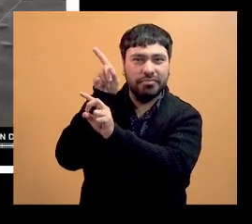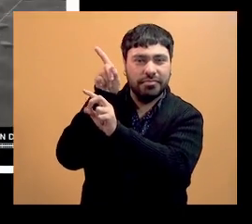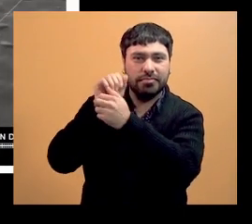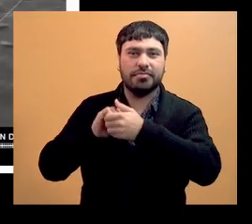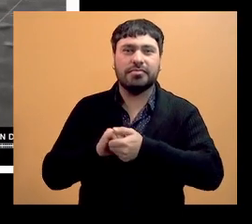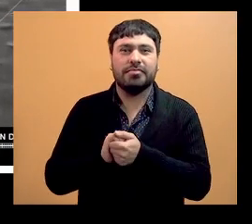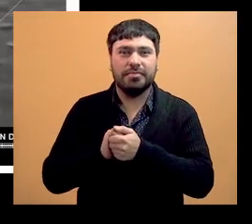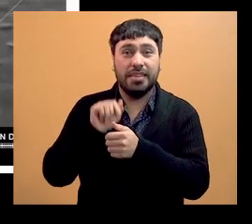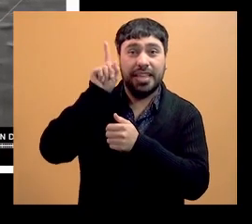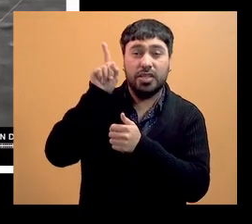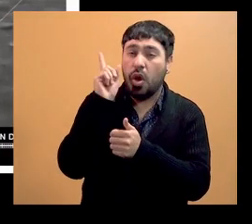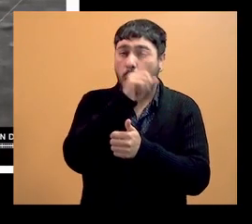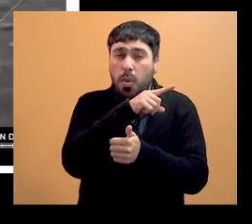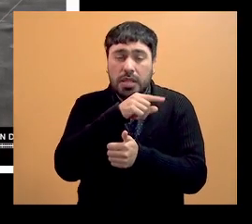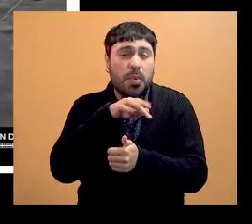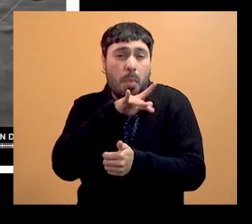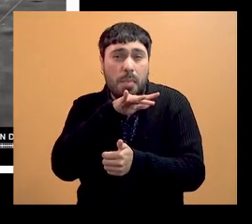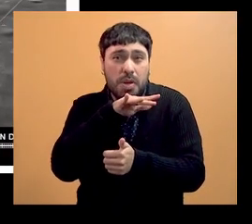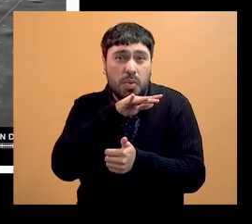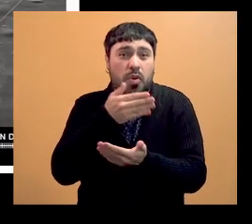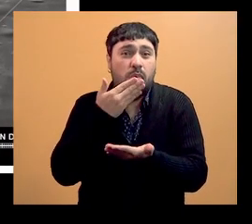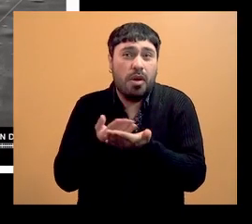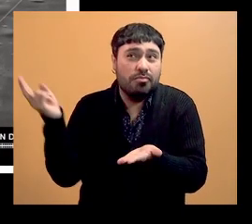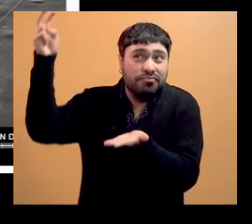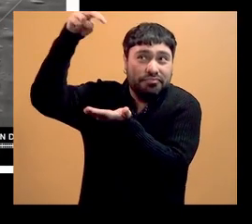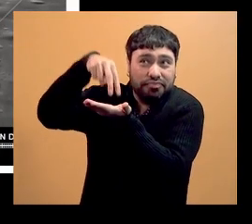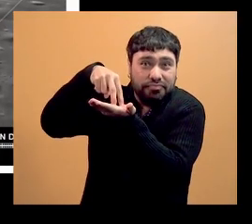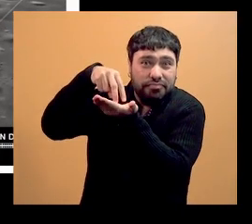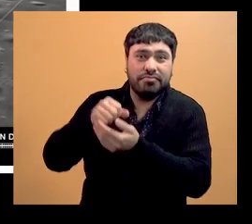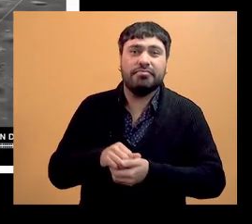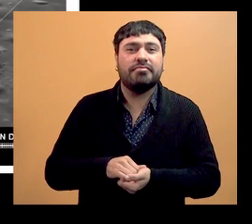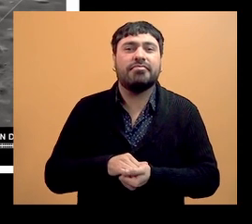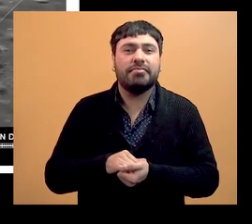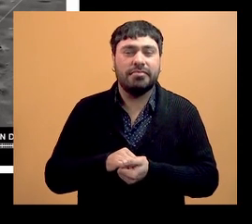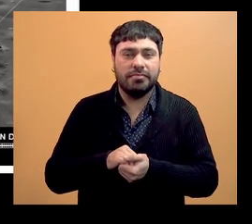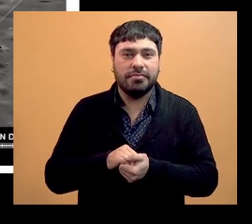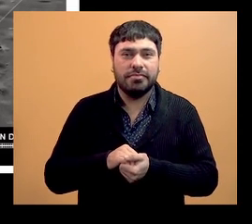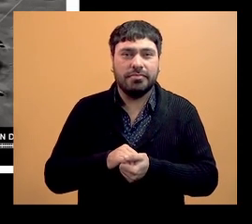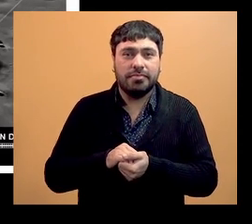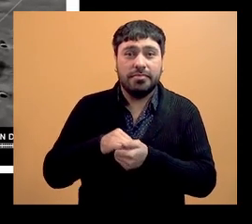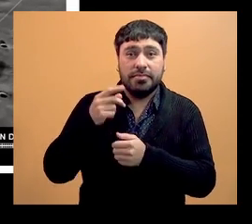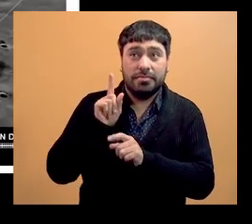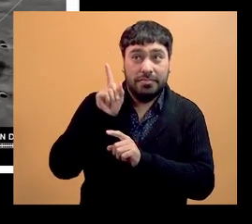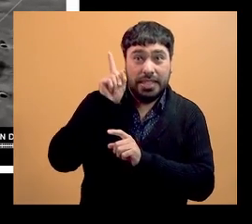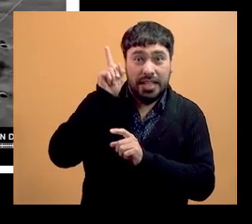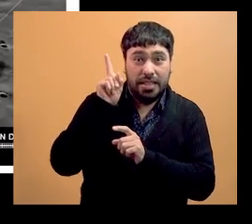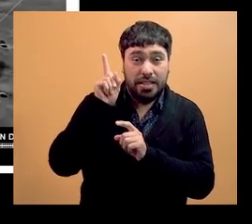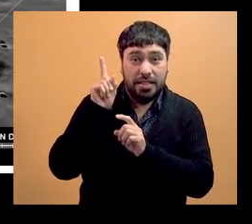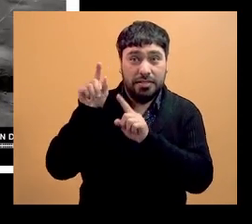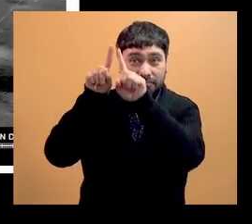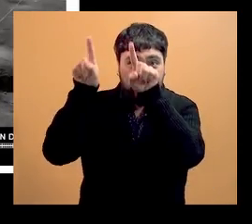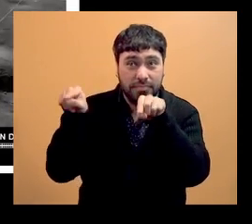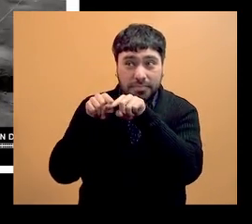últimos comandos que deben y la última información que debe transmitirse entre ellos para el descenso lunar. En la imagen superior